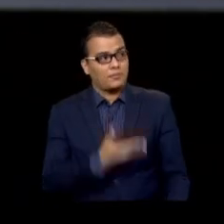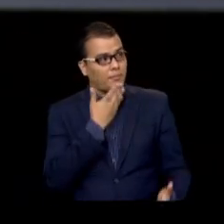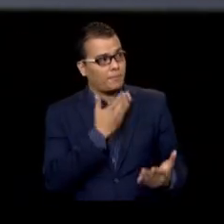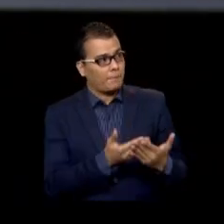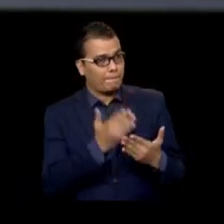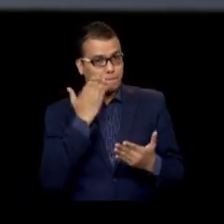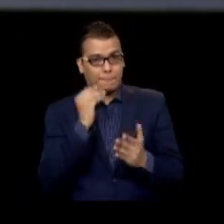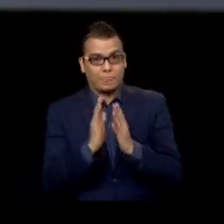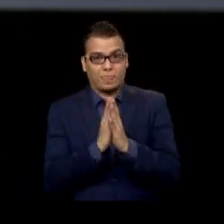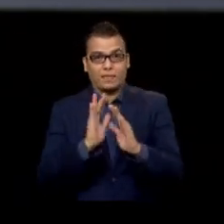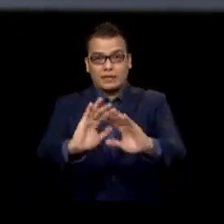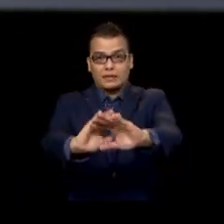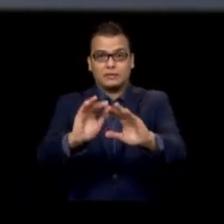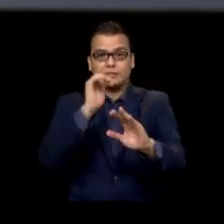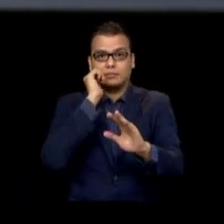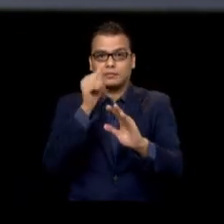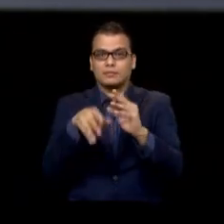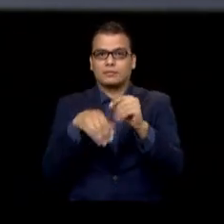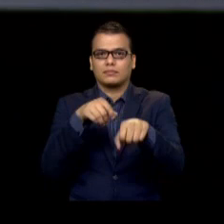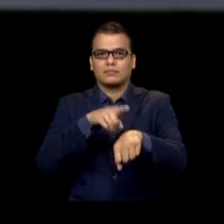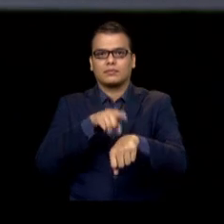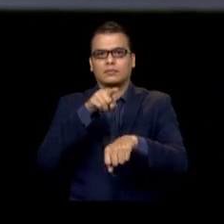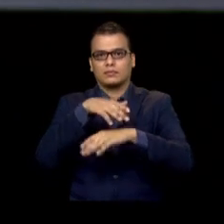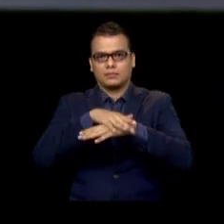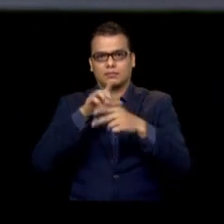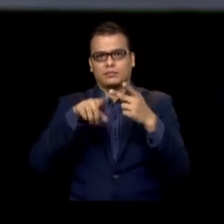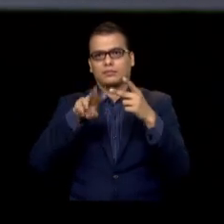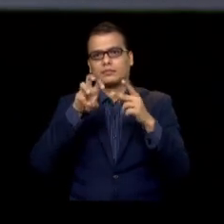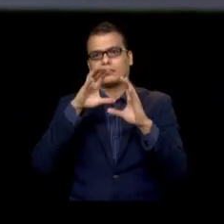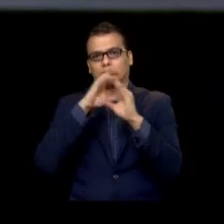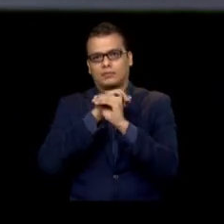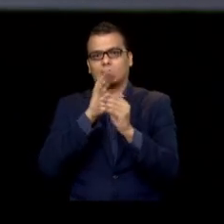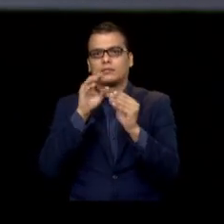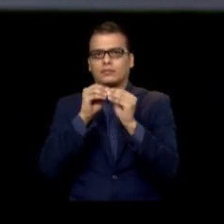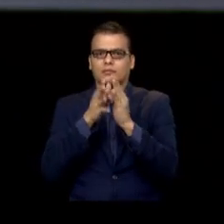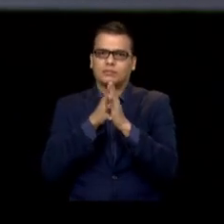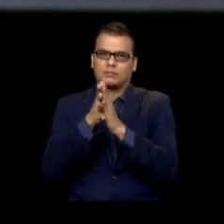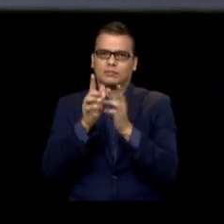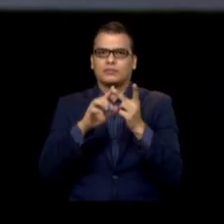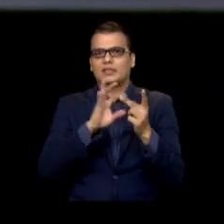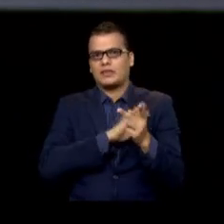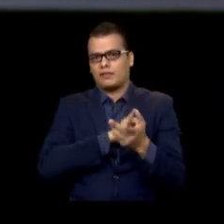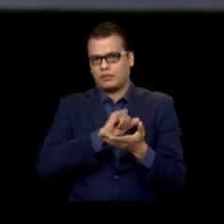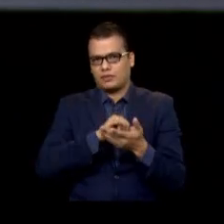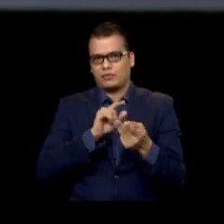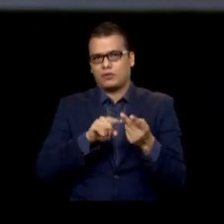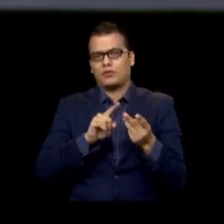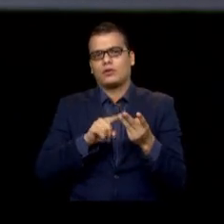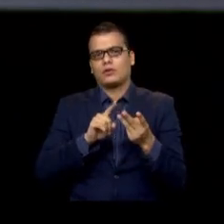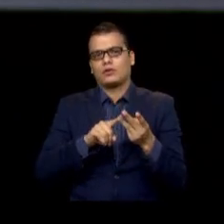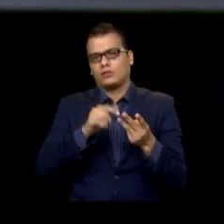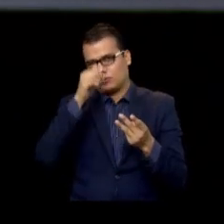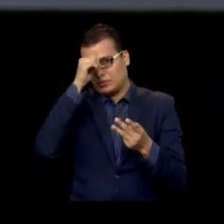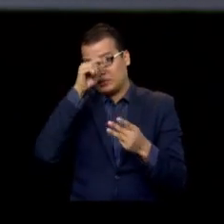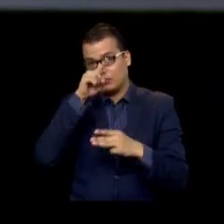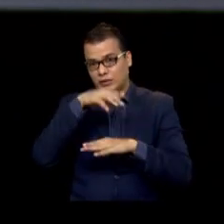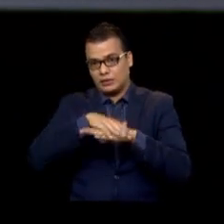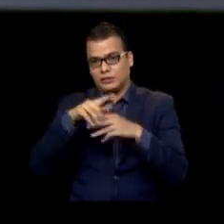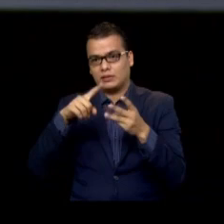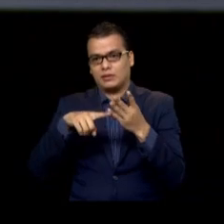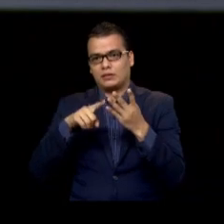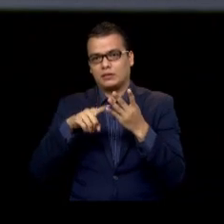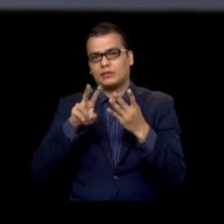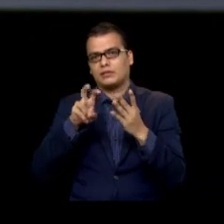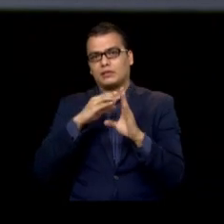a Lizeth Romero. Ya saben, mañana estaremos a la 1 de la tarde, 8 de la noche, sábado en los mismos horarios, y el domingo a la 1 de la tarde y